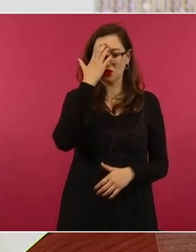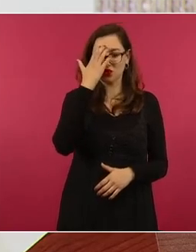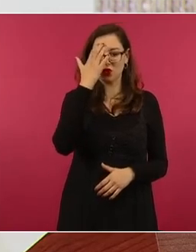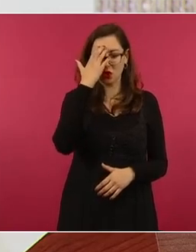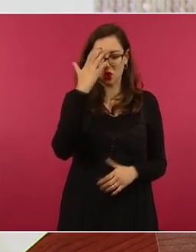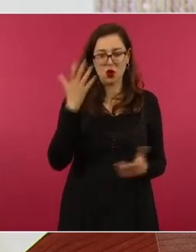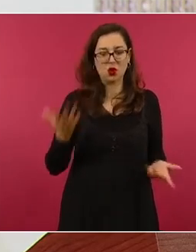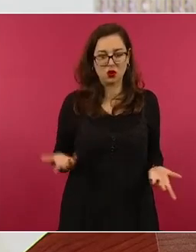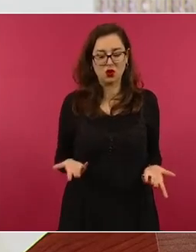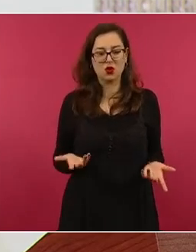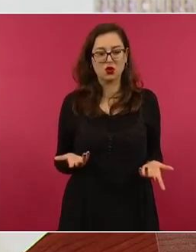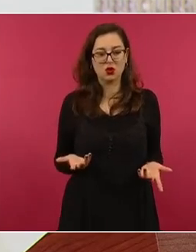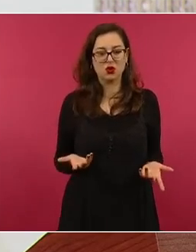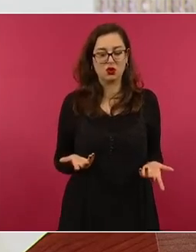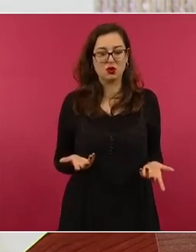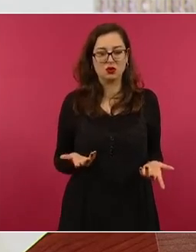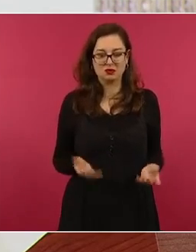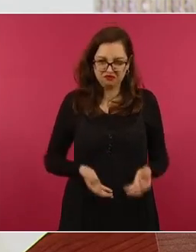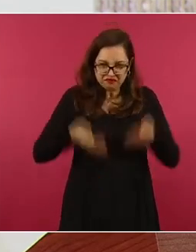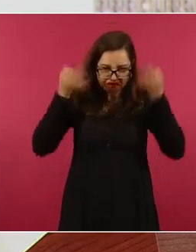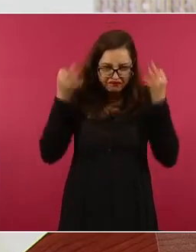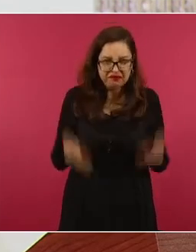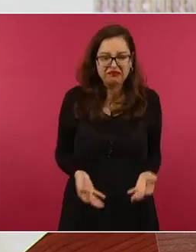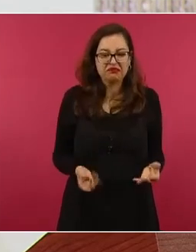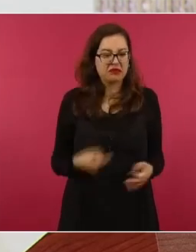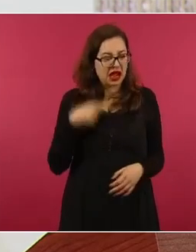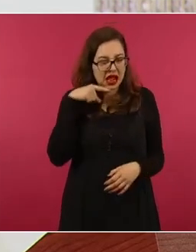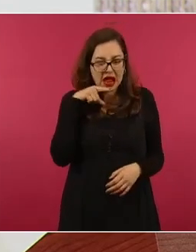como lo merece Tamaulipas.